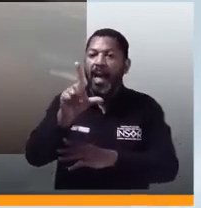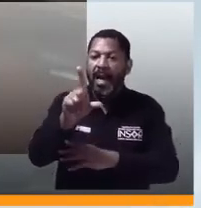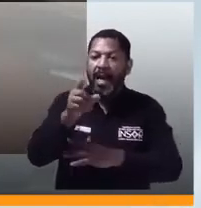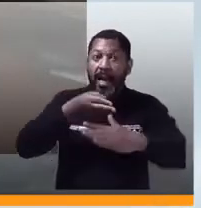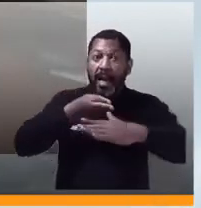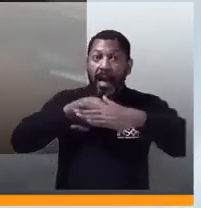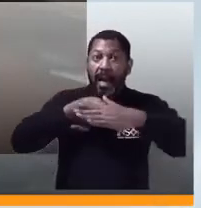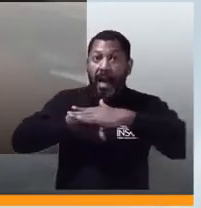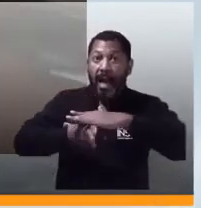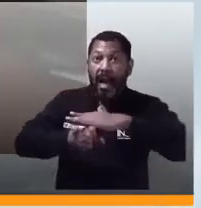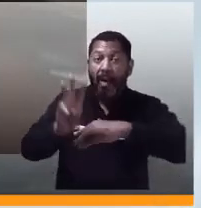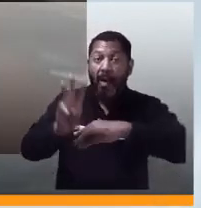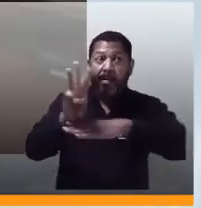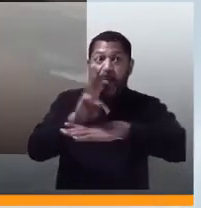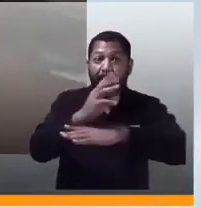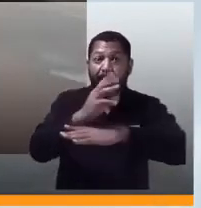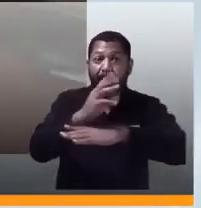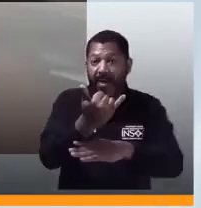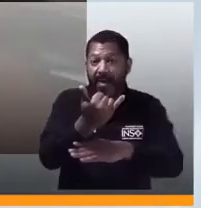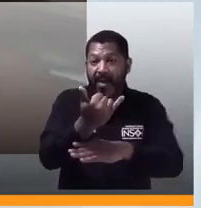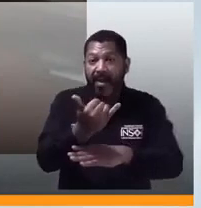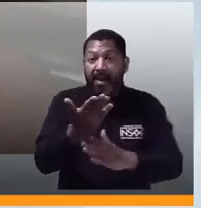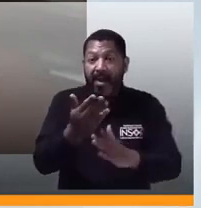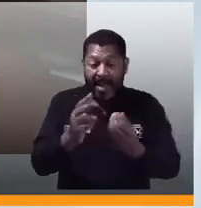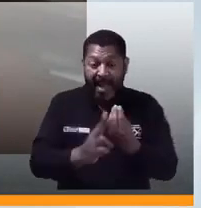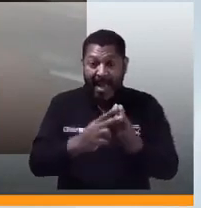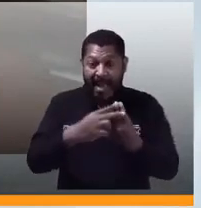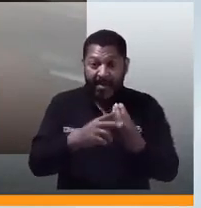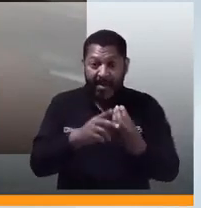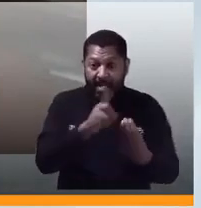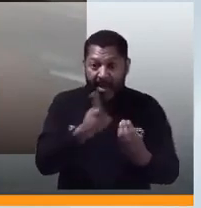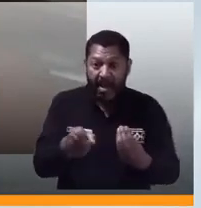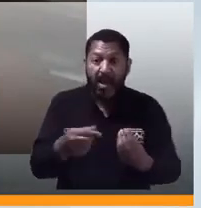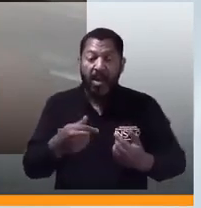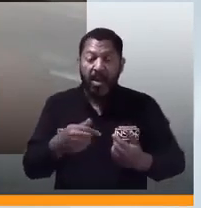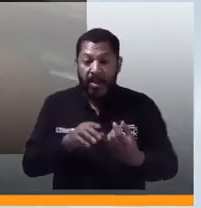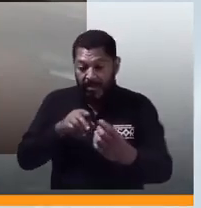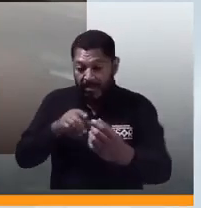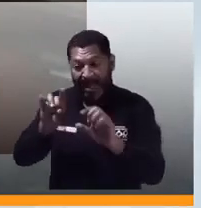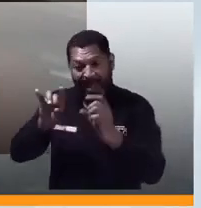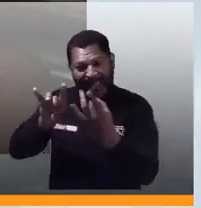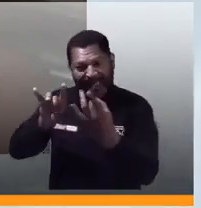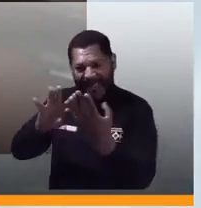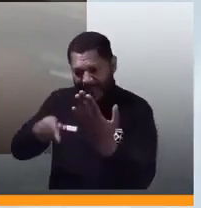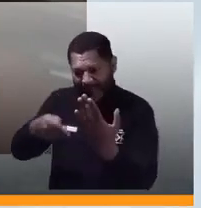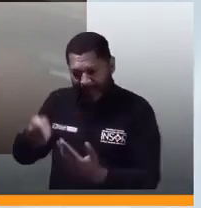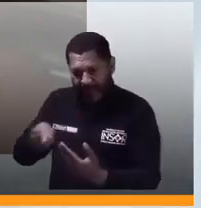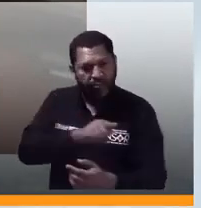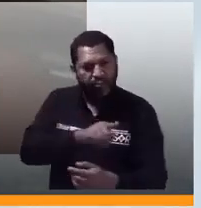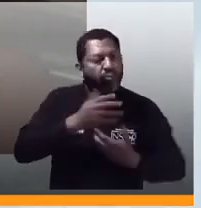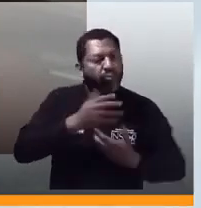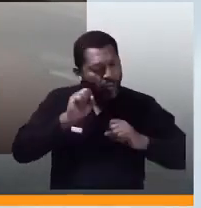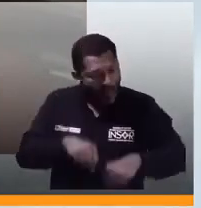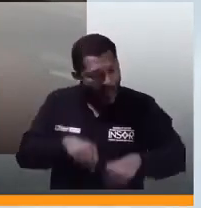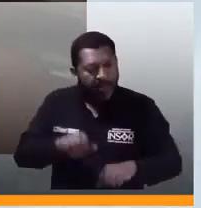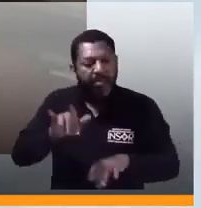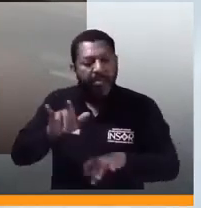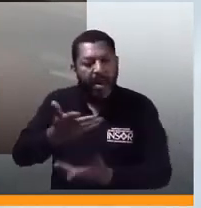Padlet. Si están en alguna de las herramientas, les enviaré al chat para que por favor participen. Y